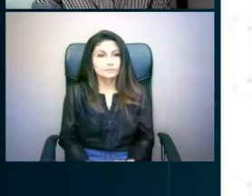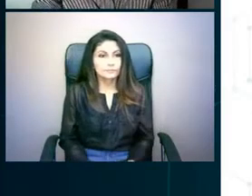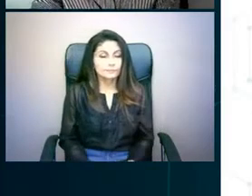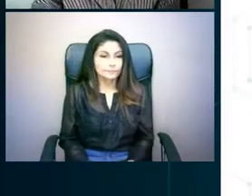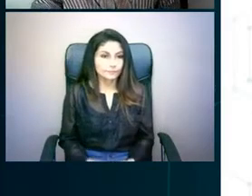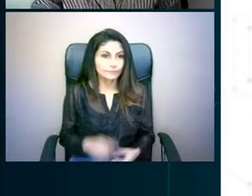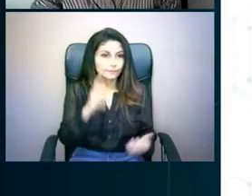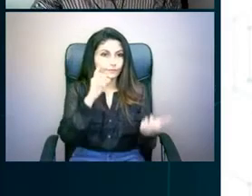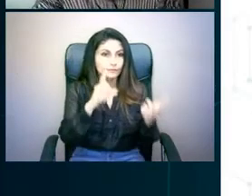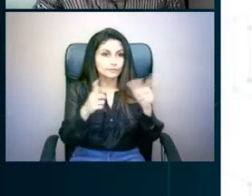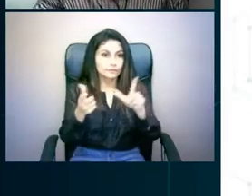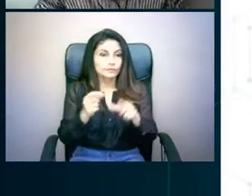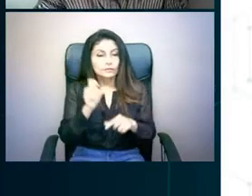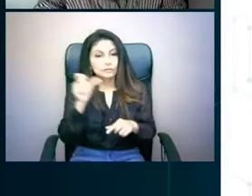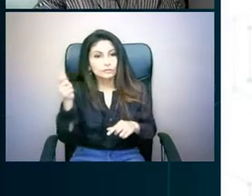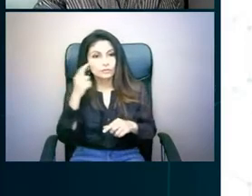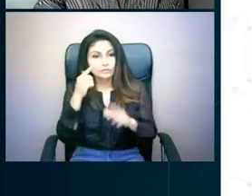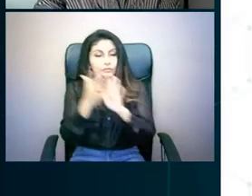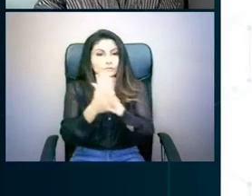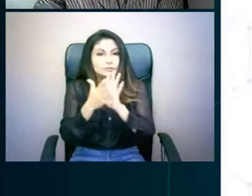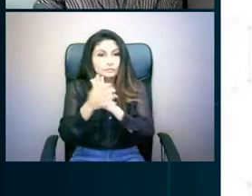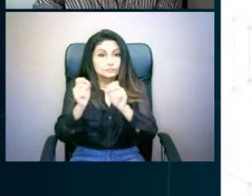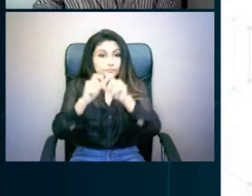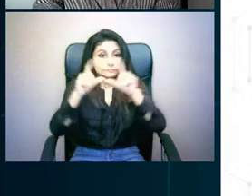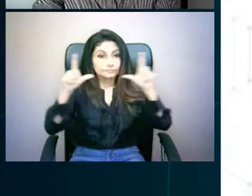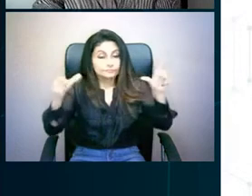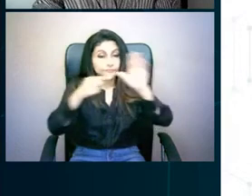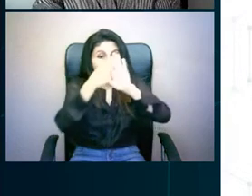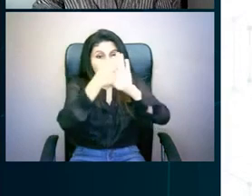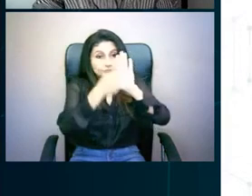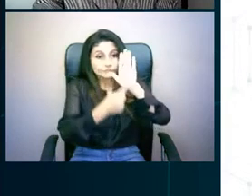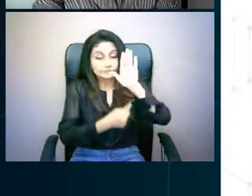Listo. Otro aspecto que podemos ver acá es que